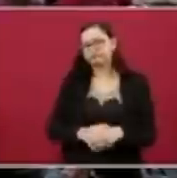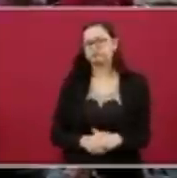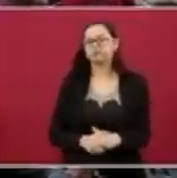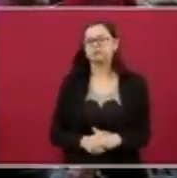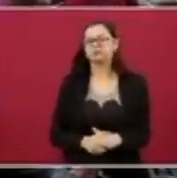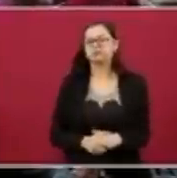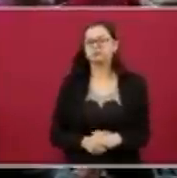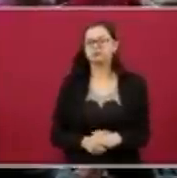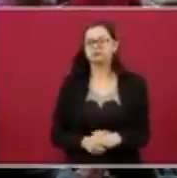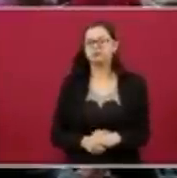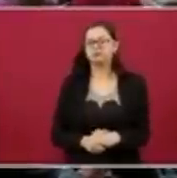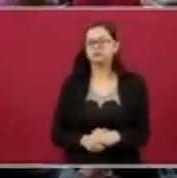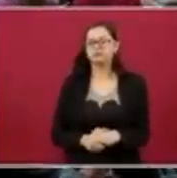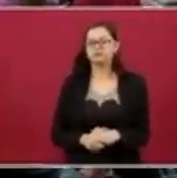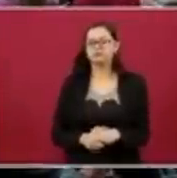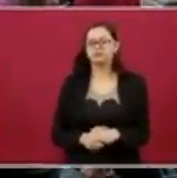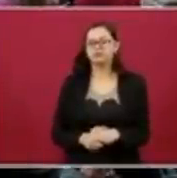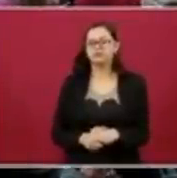Gracias, señor presidente.